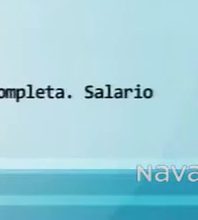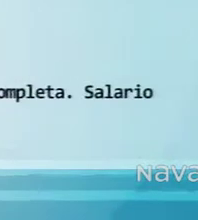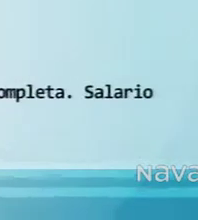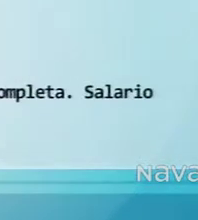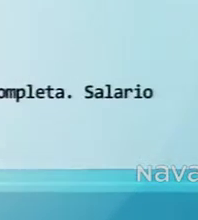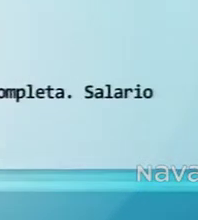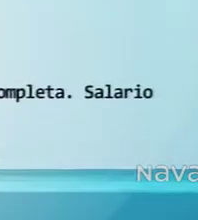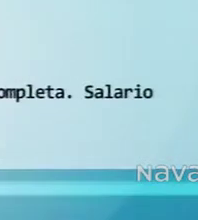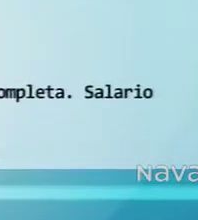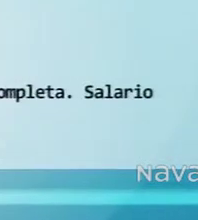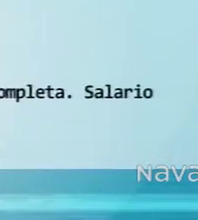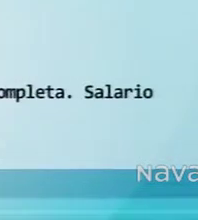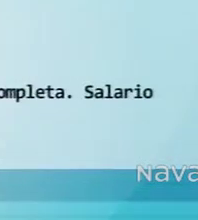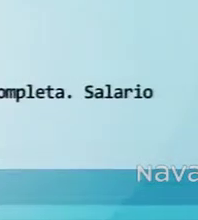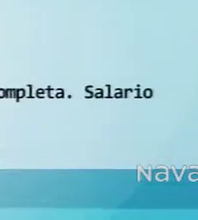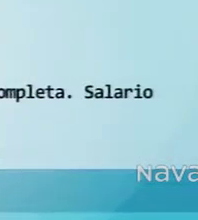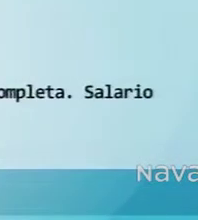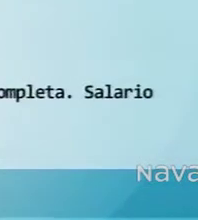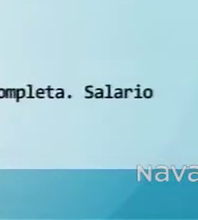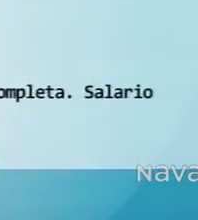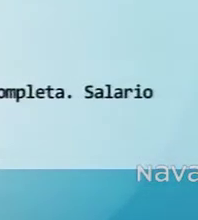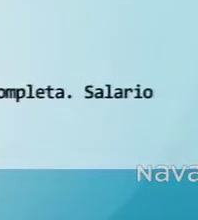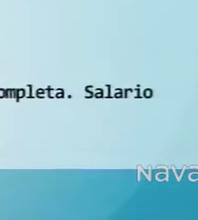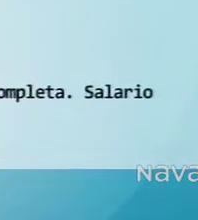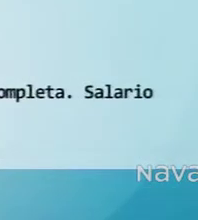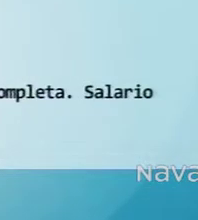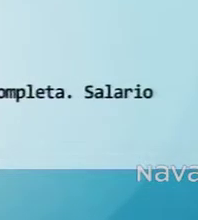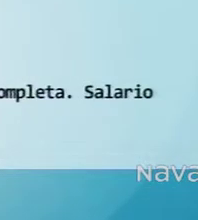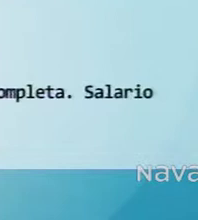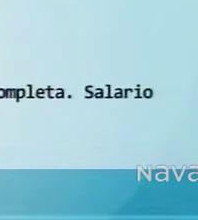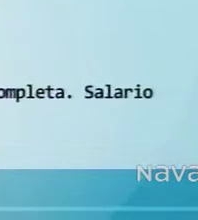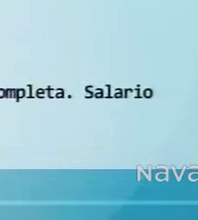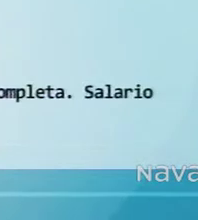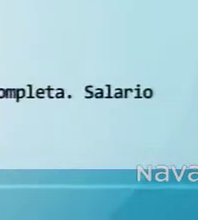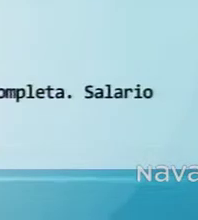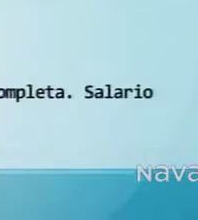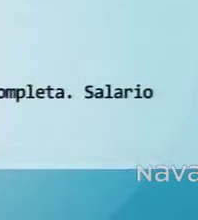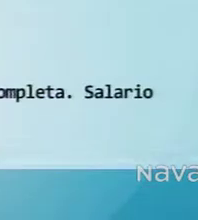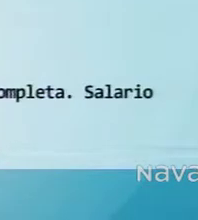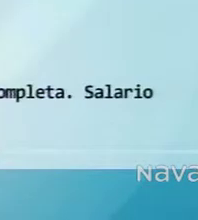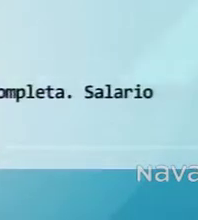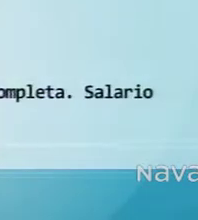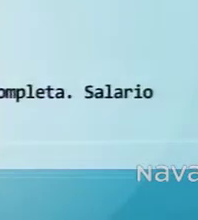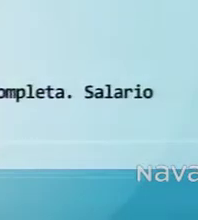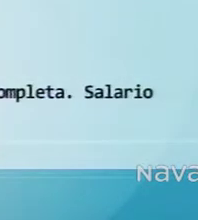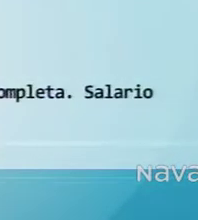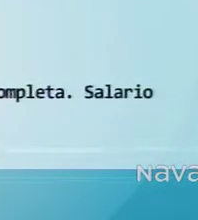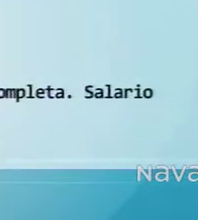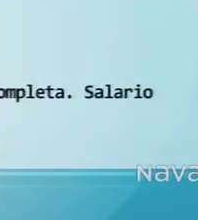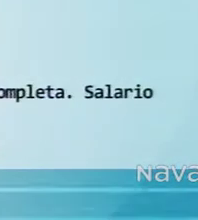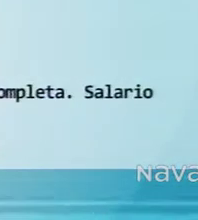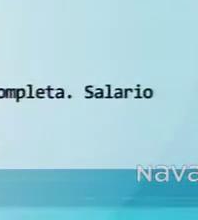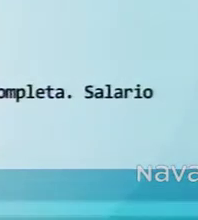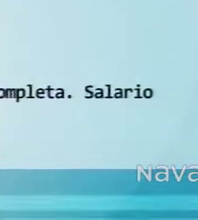contrato inicial por obra a jornada completa y puedes mandar tu currículum a rrhh.autovision-servicios.es